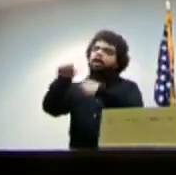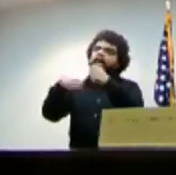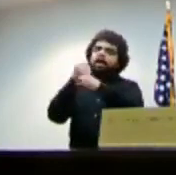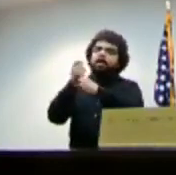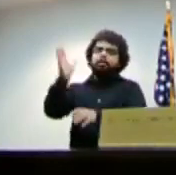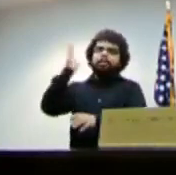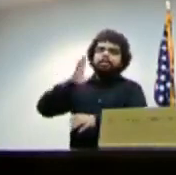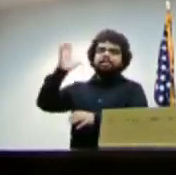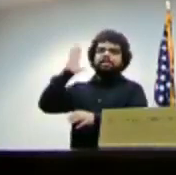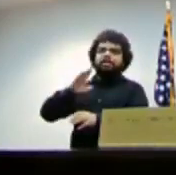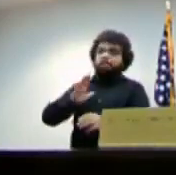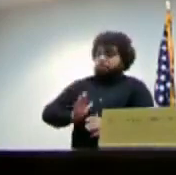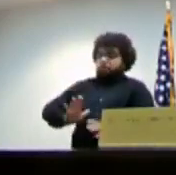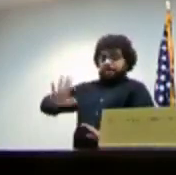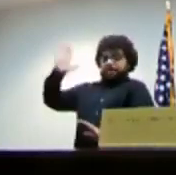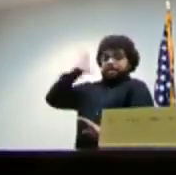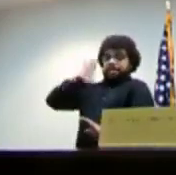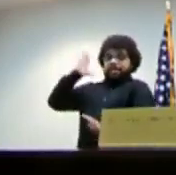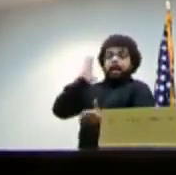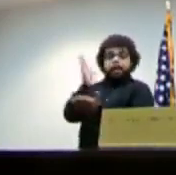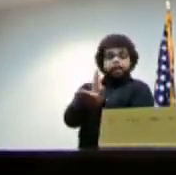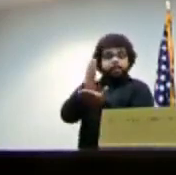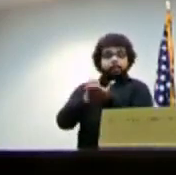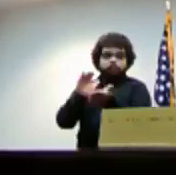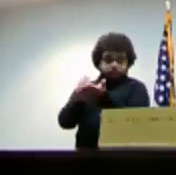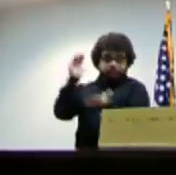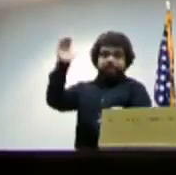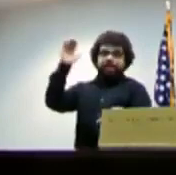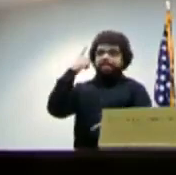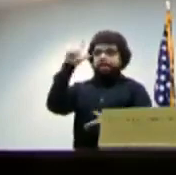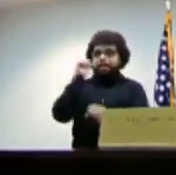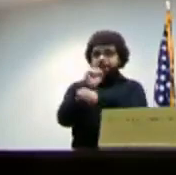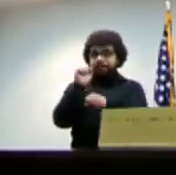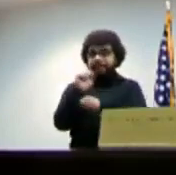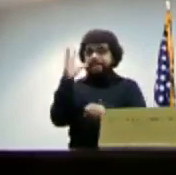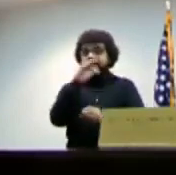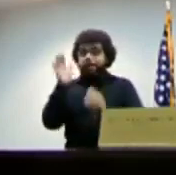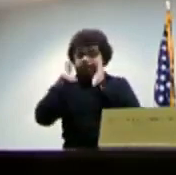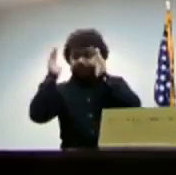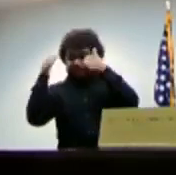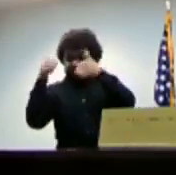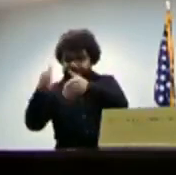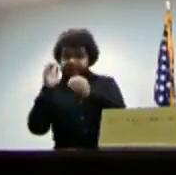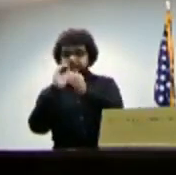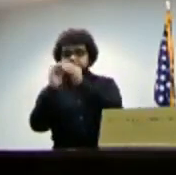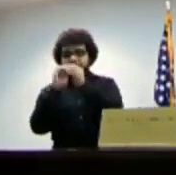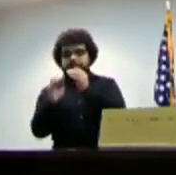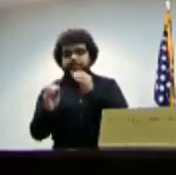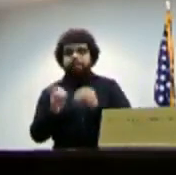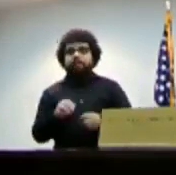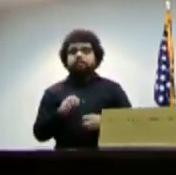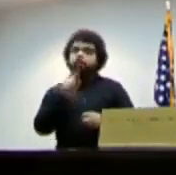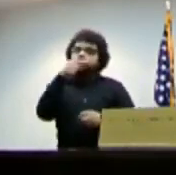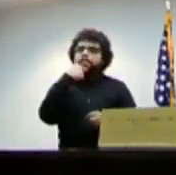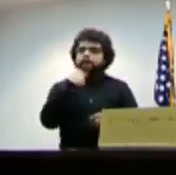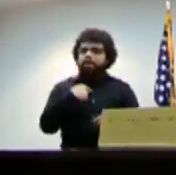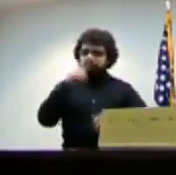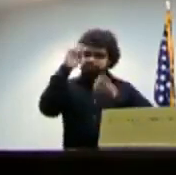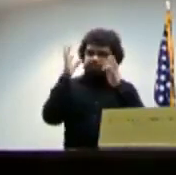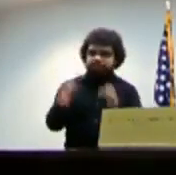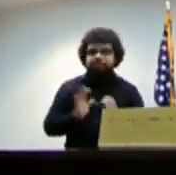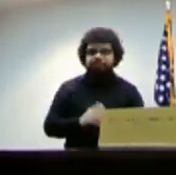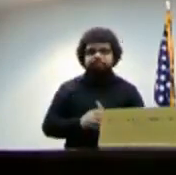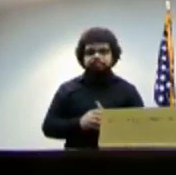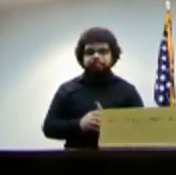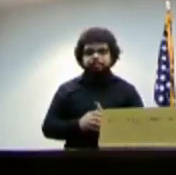años hubo mucho más presupuesto operacional y para atender el mantenimiento. Y usted lo acaba de confirmar.